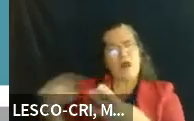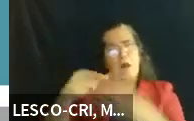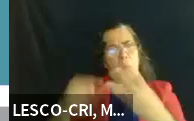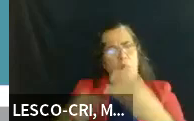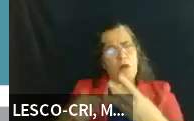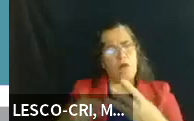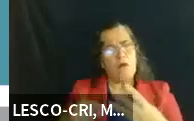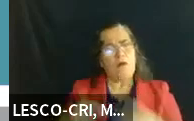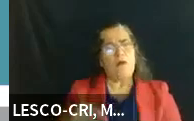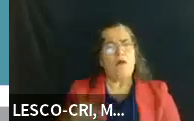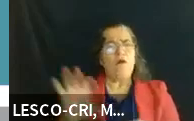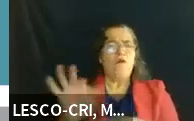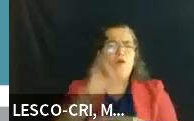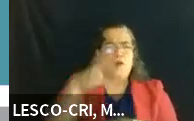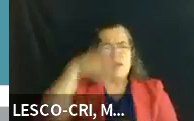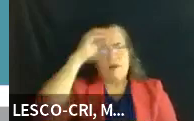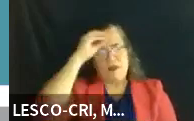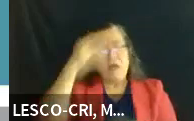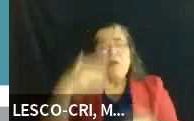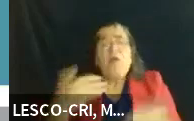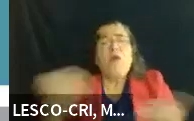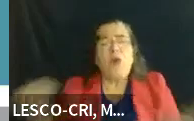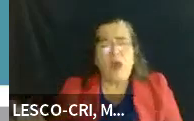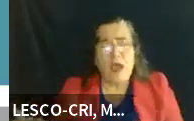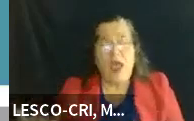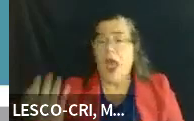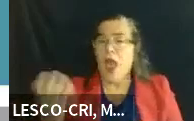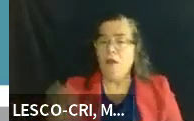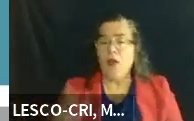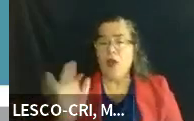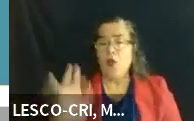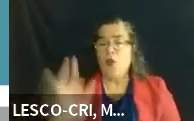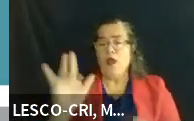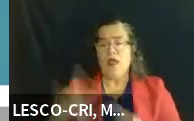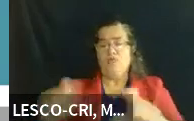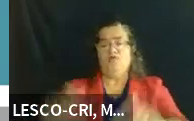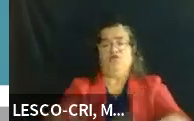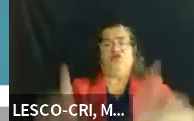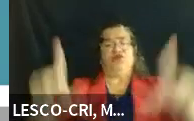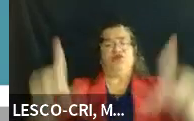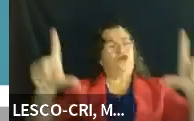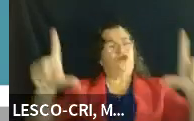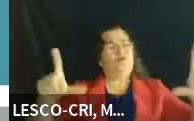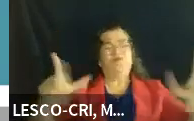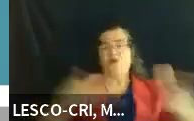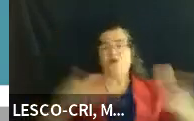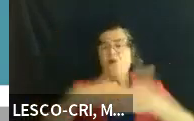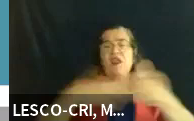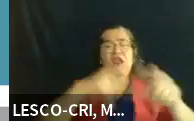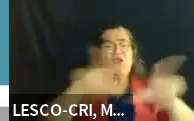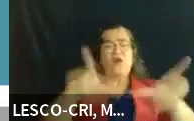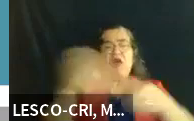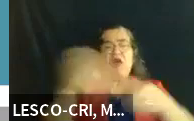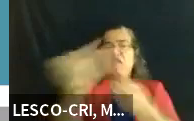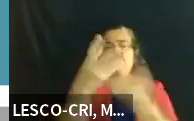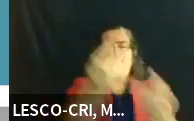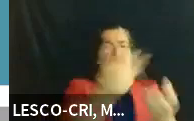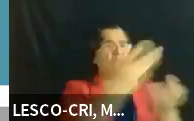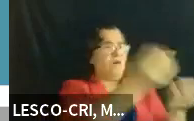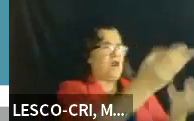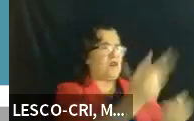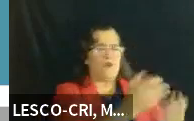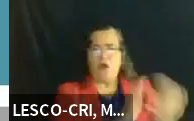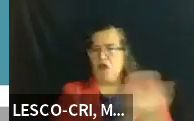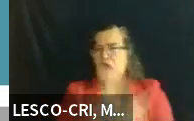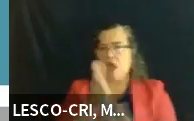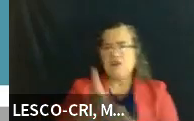persona con un clic accede a la fuente de información que desea. Hoy existen fuentes de información que son accesibles